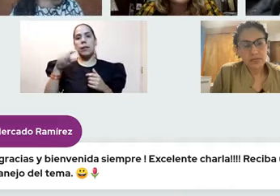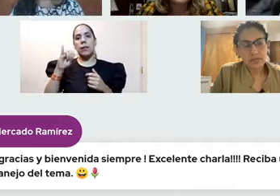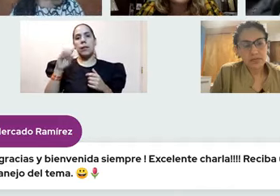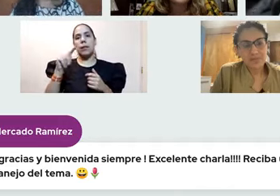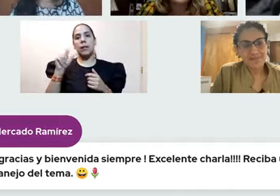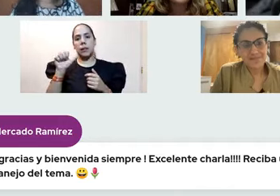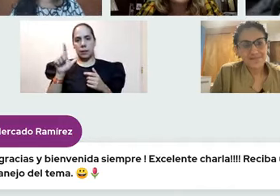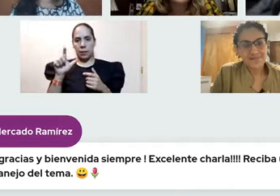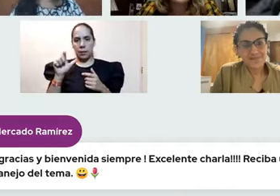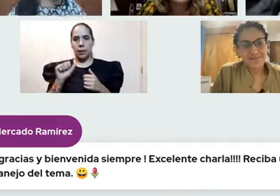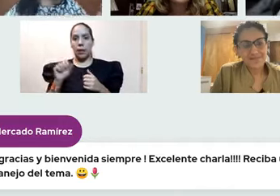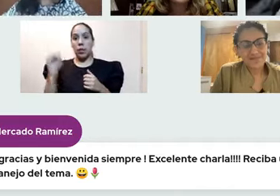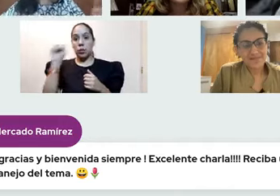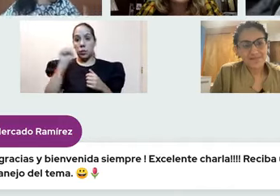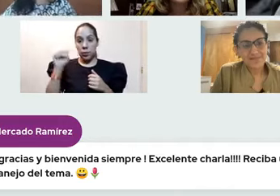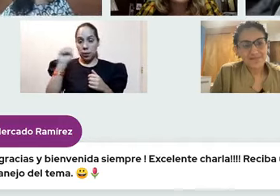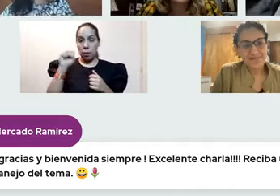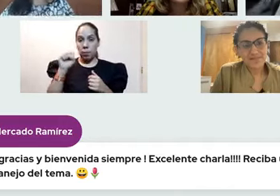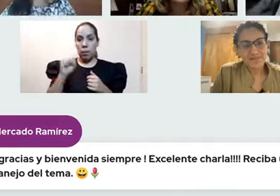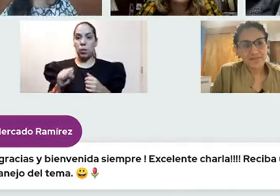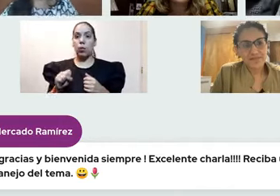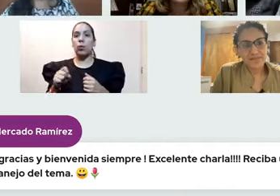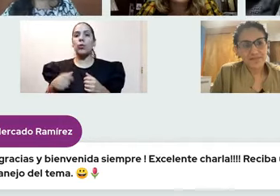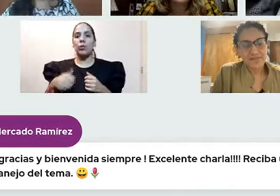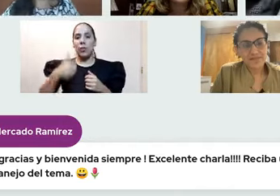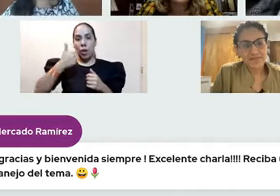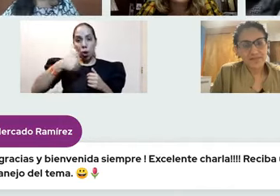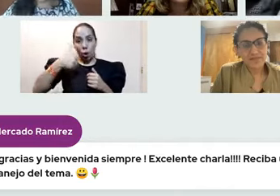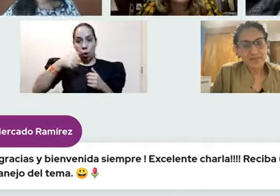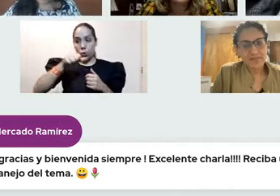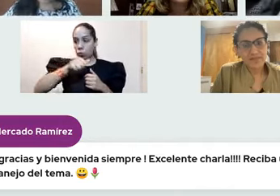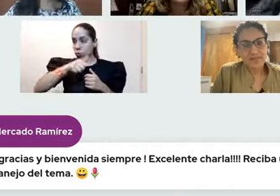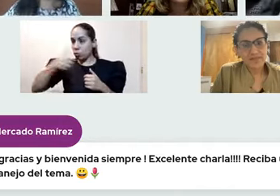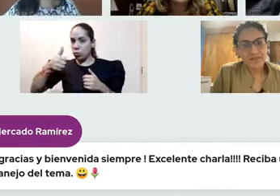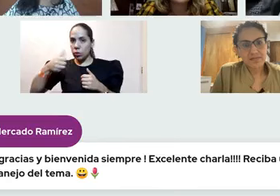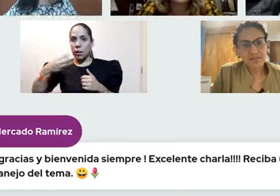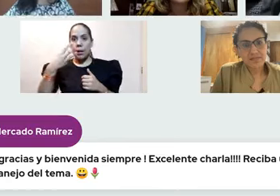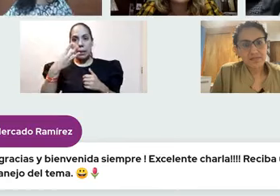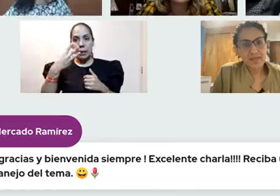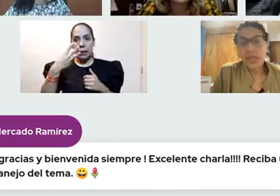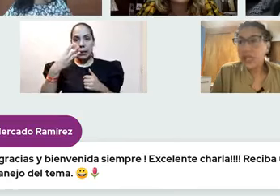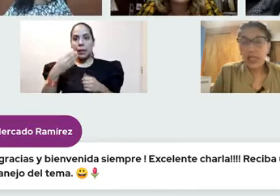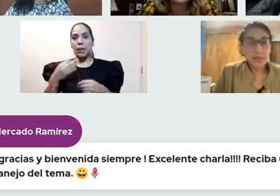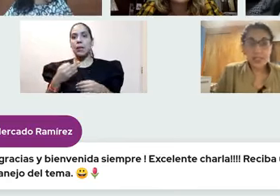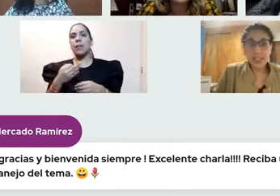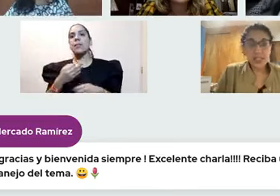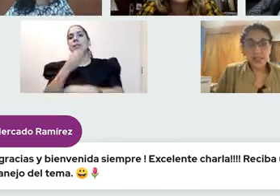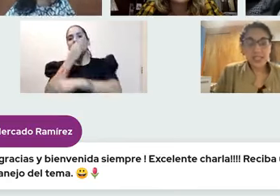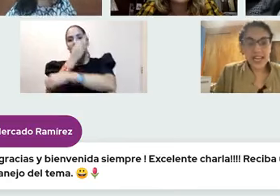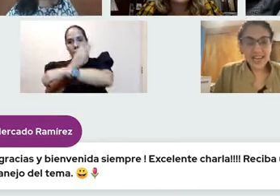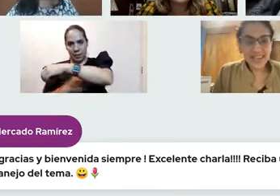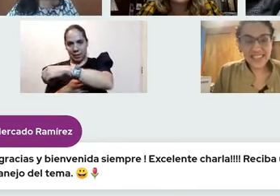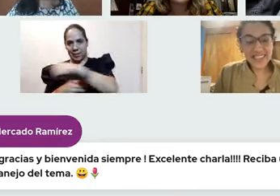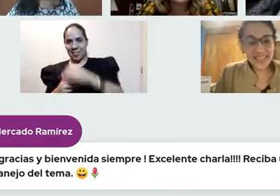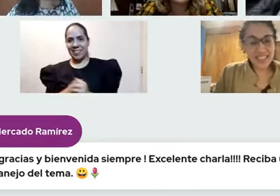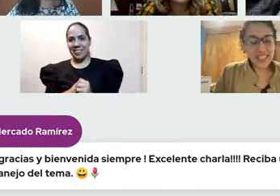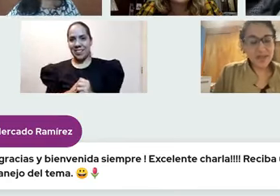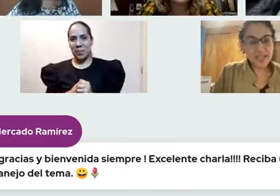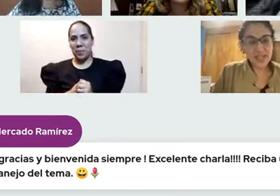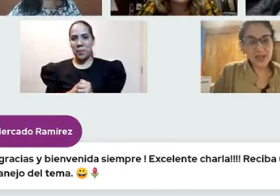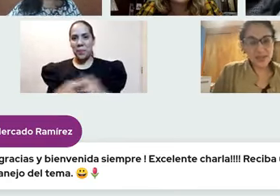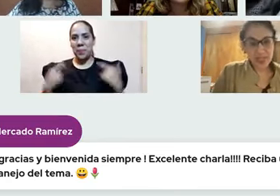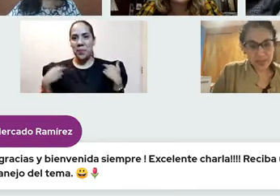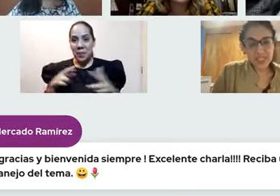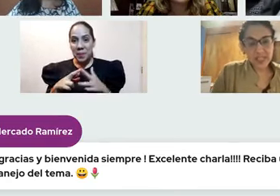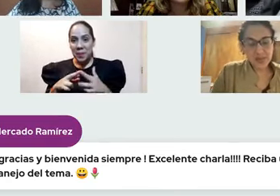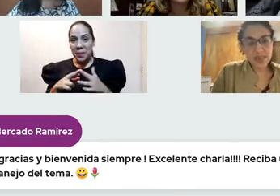Maestra, por favor, una frase, comentario con el que guste cerrar este tu programa, tu espacio. Invitación a acercarse en la